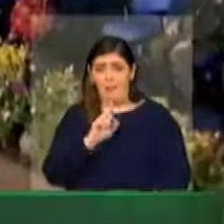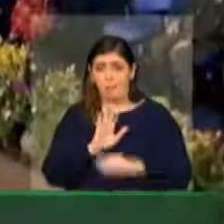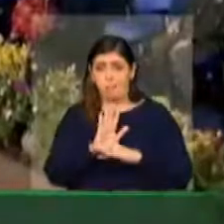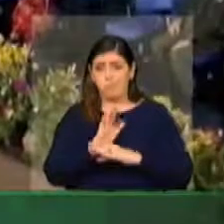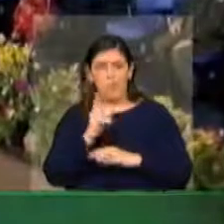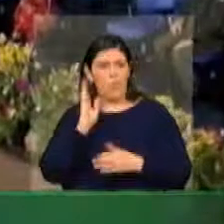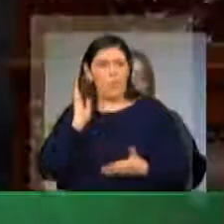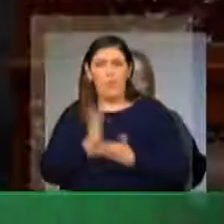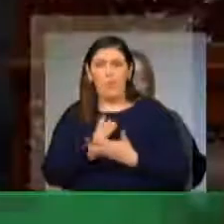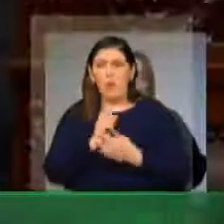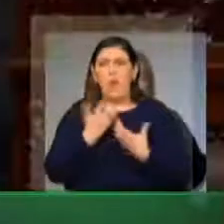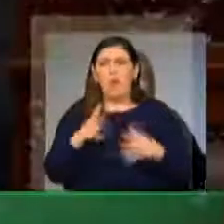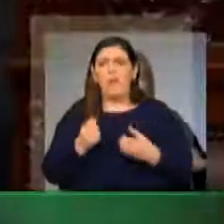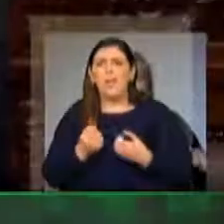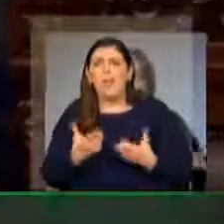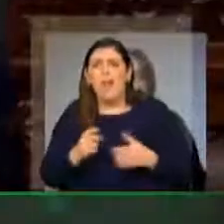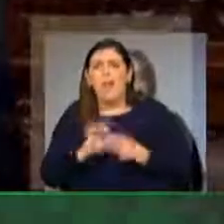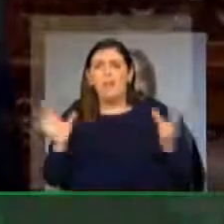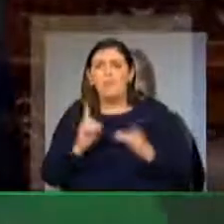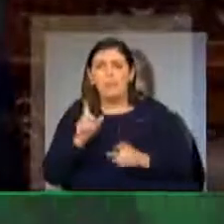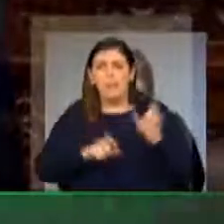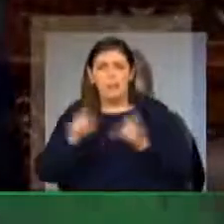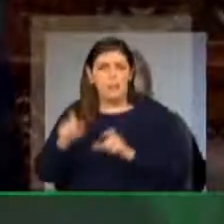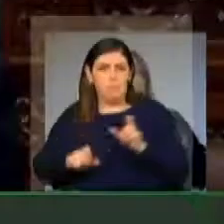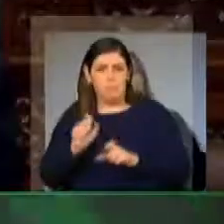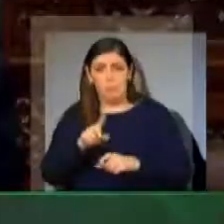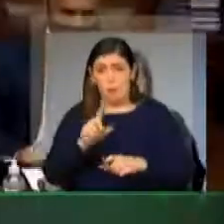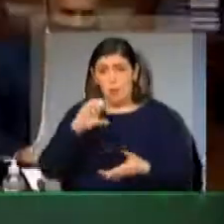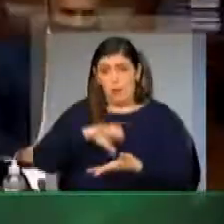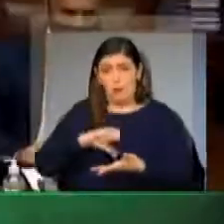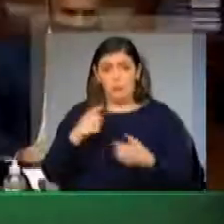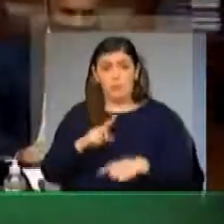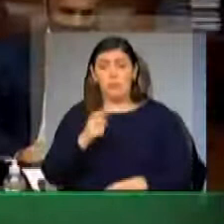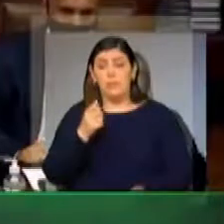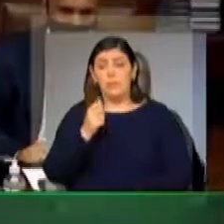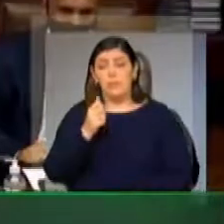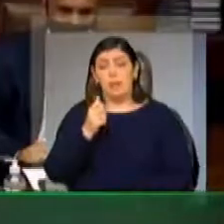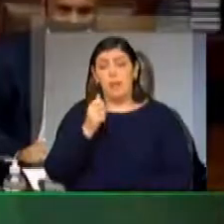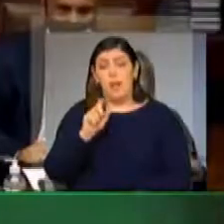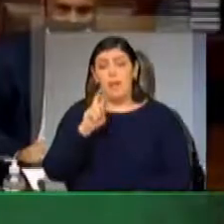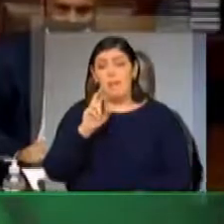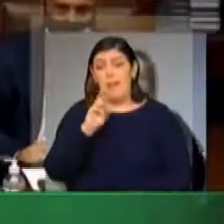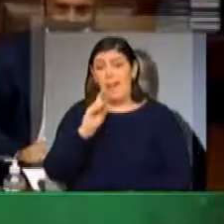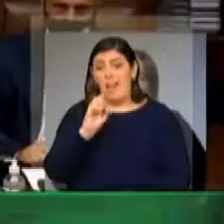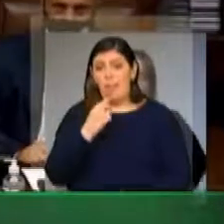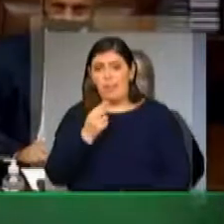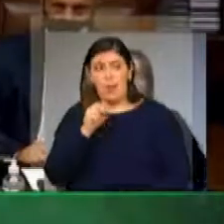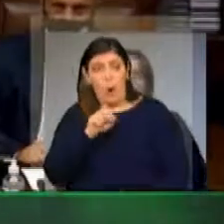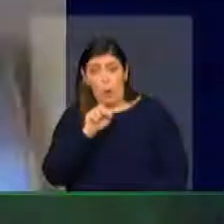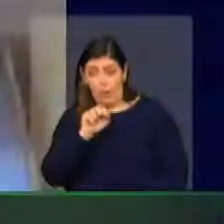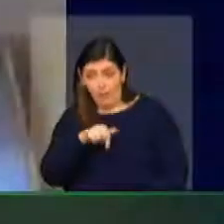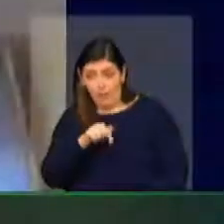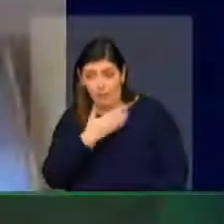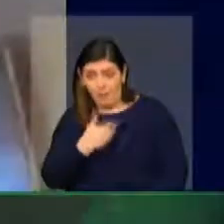conceder libertad al pueblo. Después de esa exposición, Alvarado apuntó contra el gobierno de Luis Lacalle Pou, catalogándolo como una